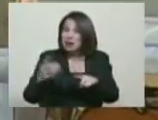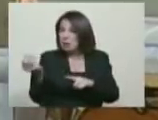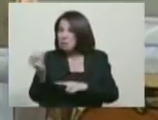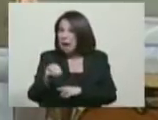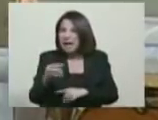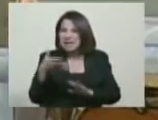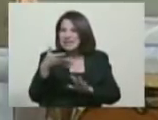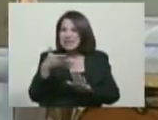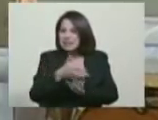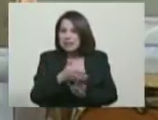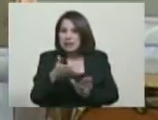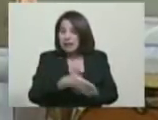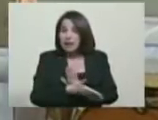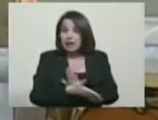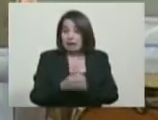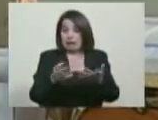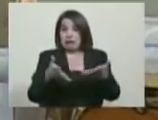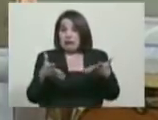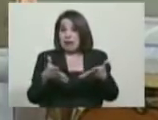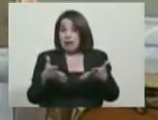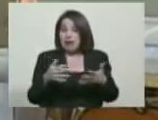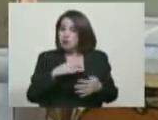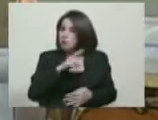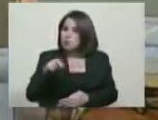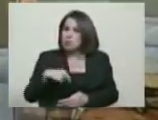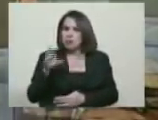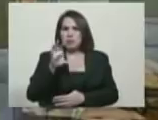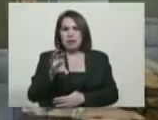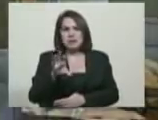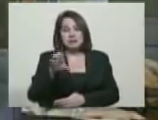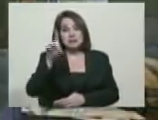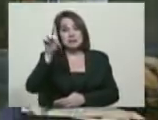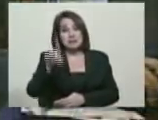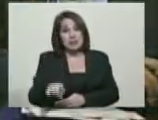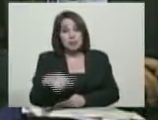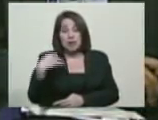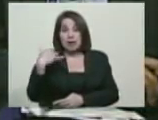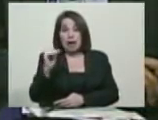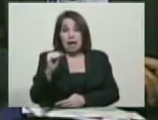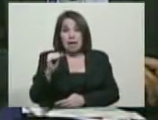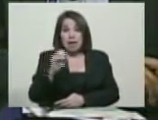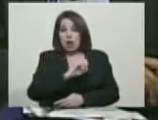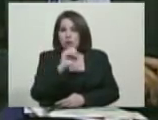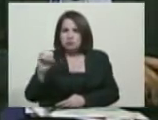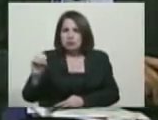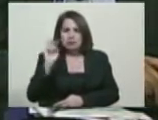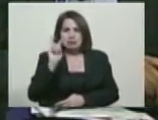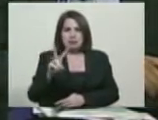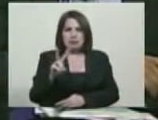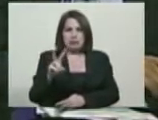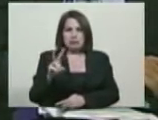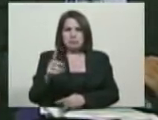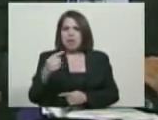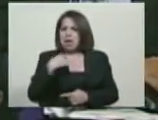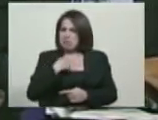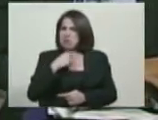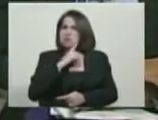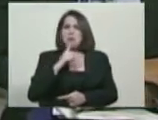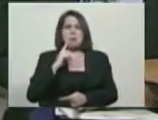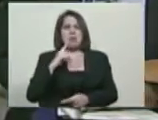pesar de todas esas victorias, en nuestro país también, en el occidente, en muchas partes, a mí me llaman dictador